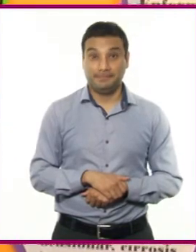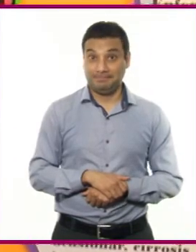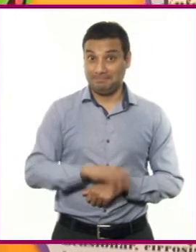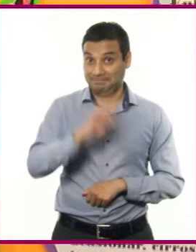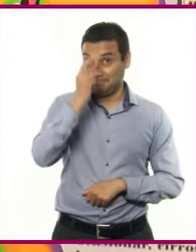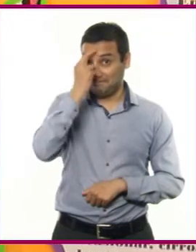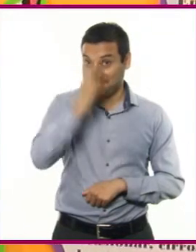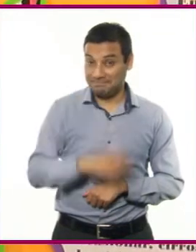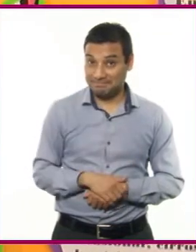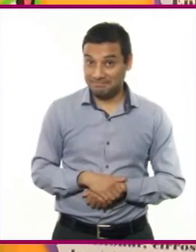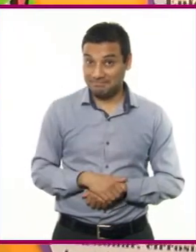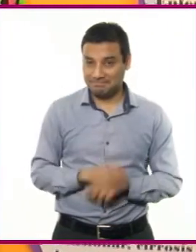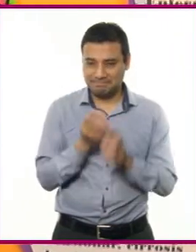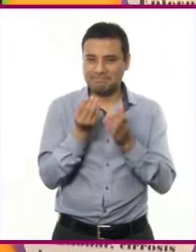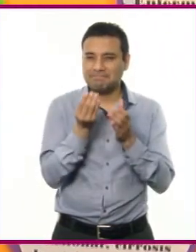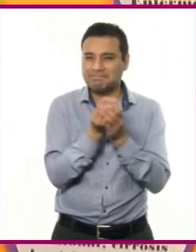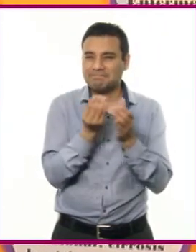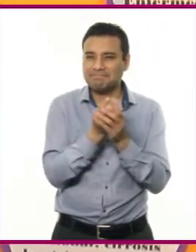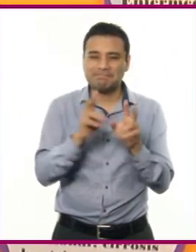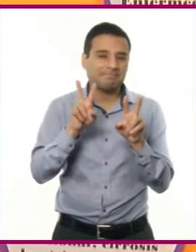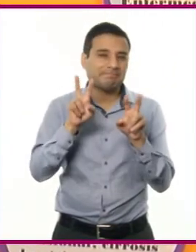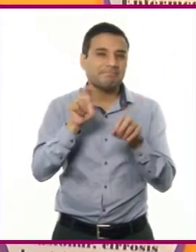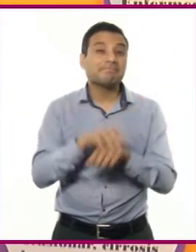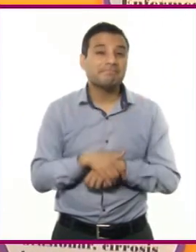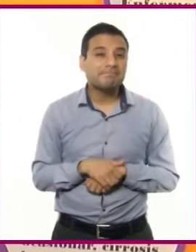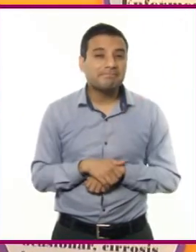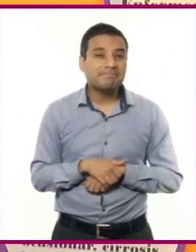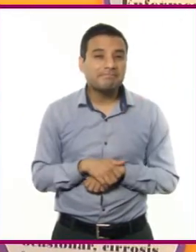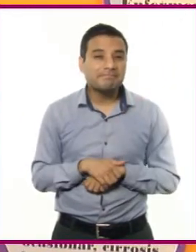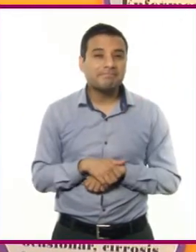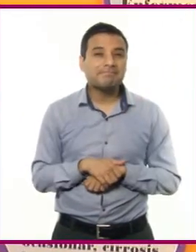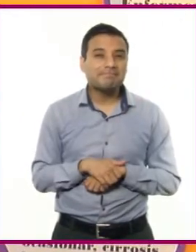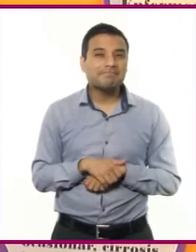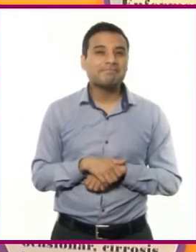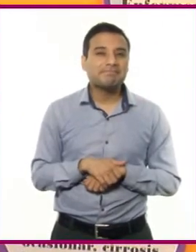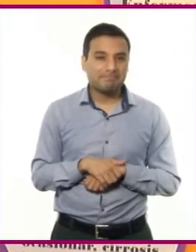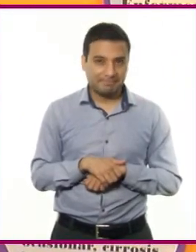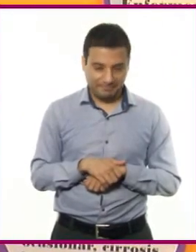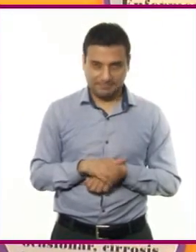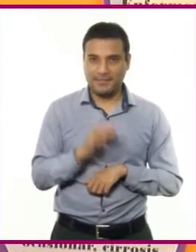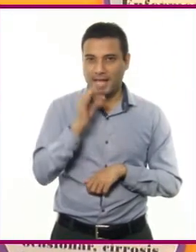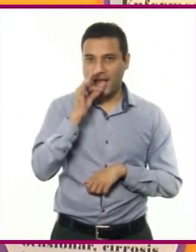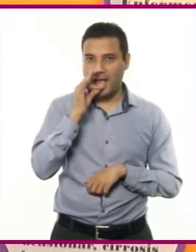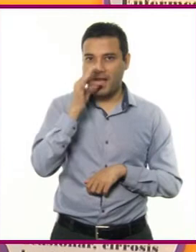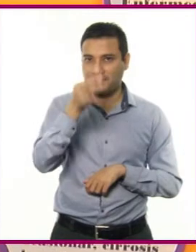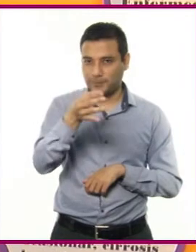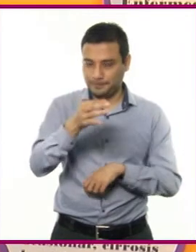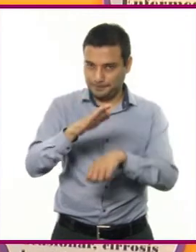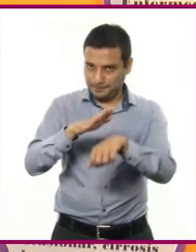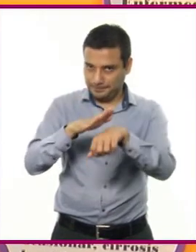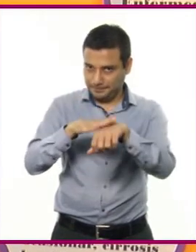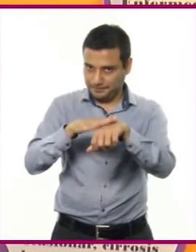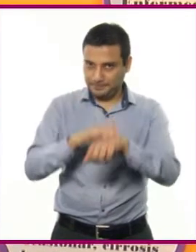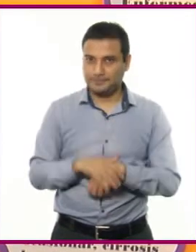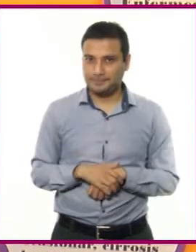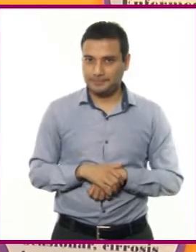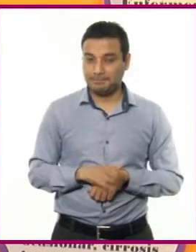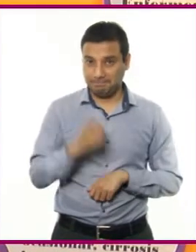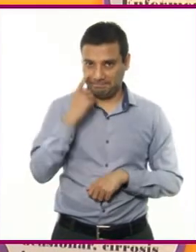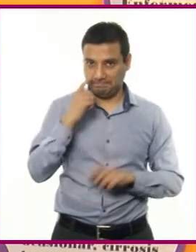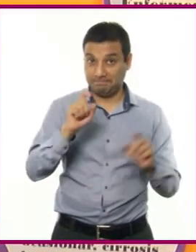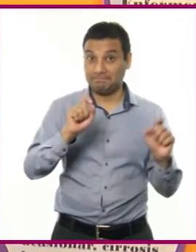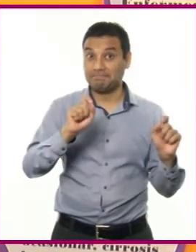¿Recuerdan el nombre de la sesión? Ahora les colocaremos una advertencia y enseguida el nombre de la